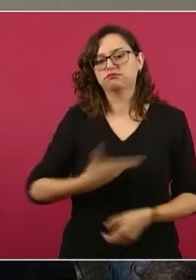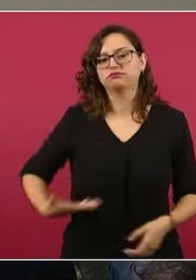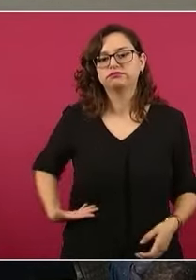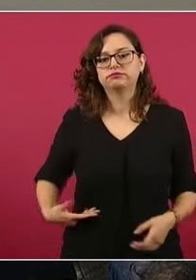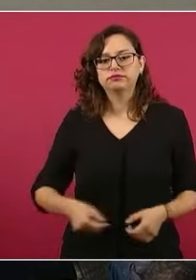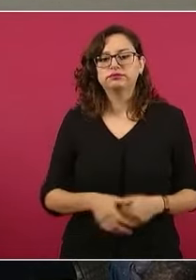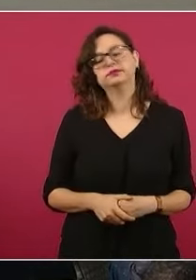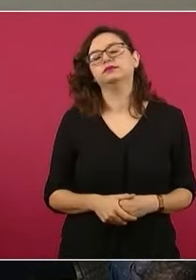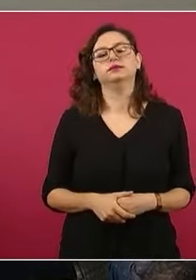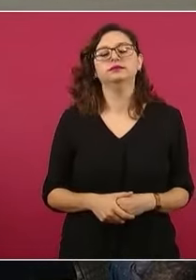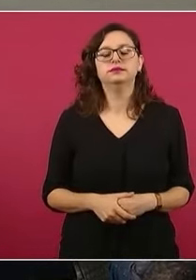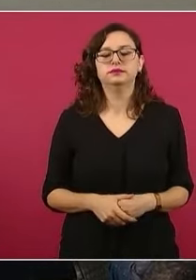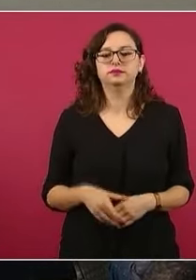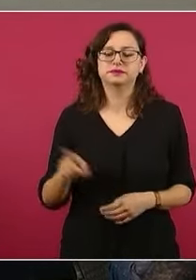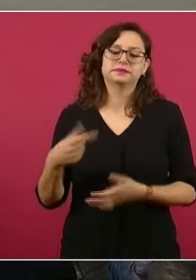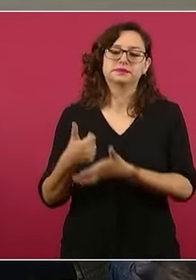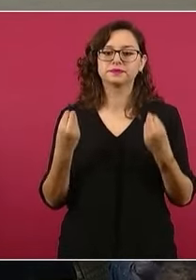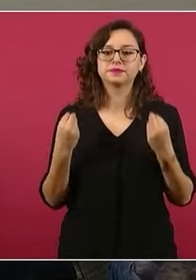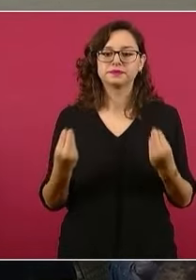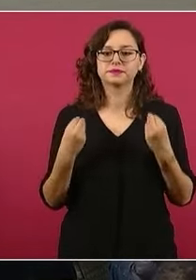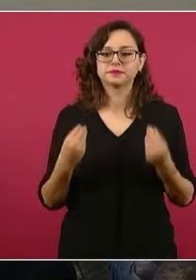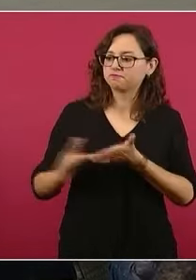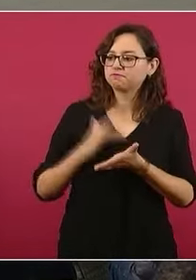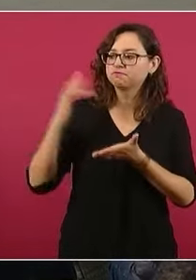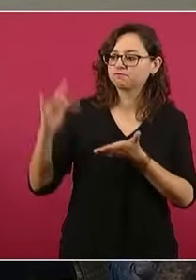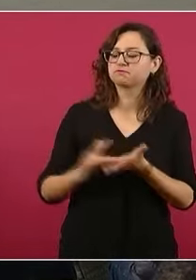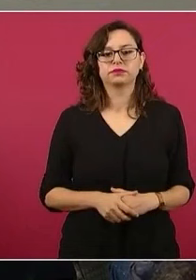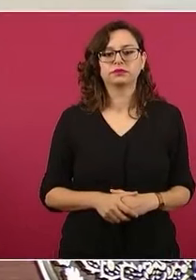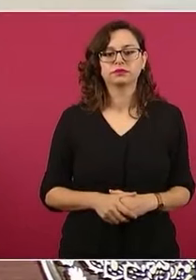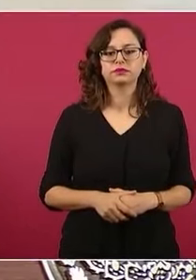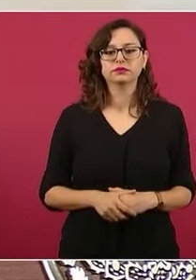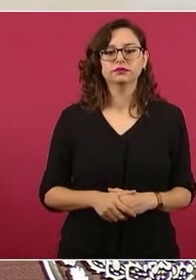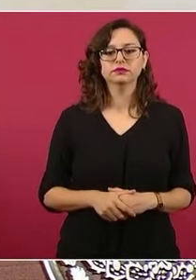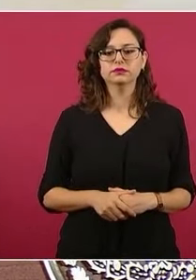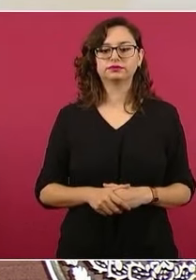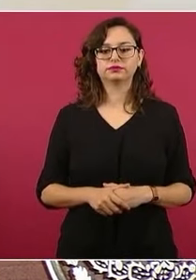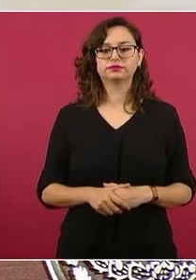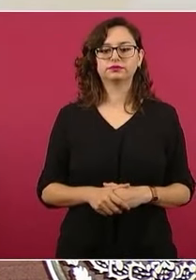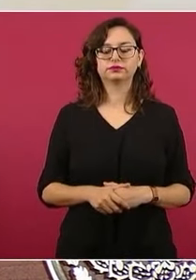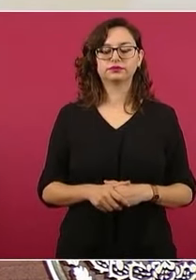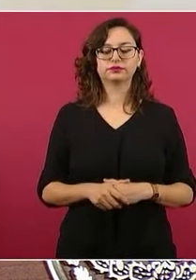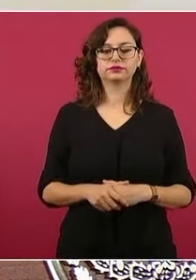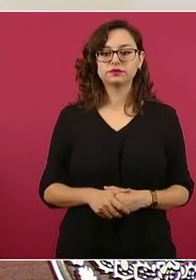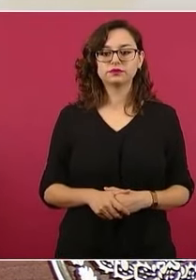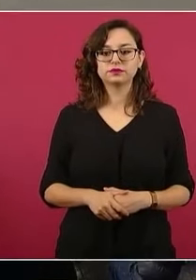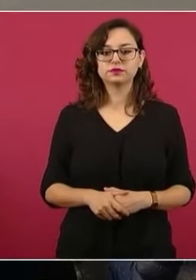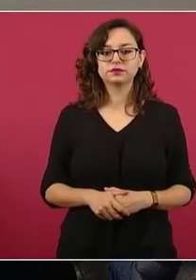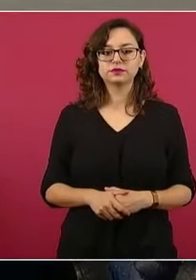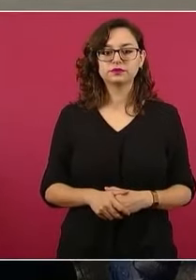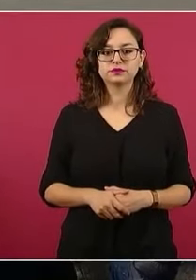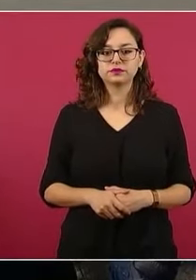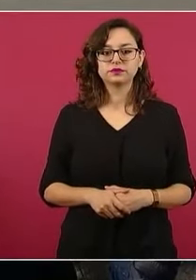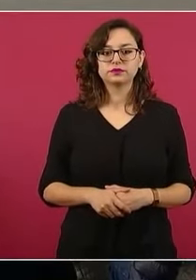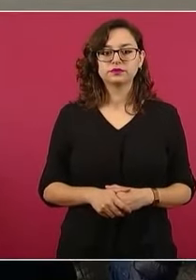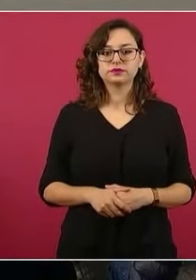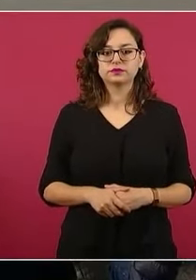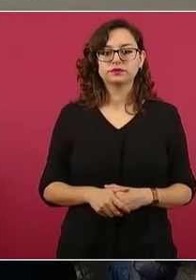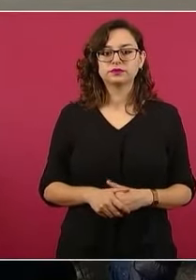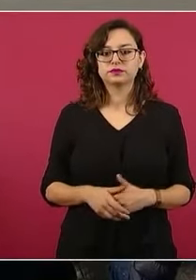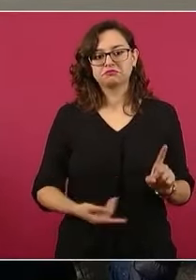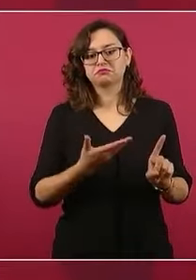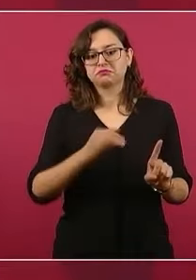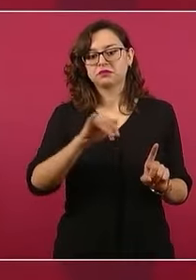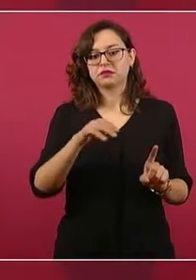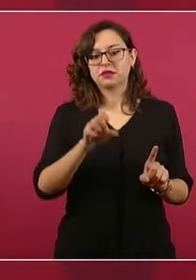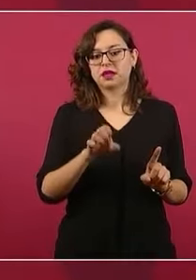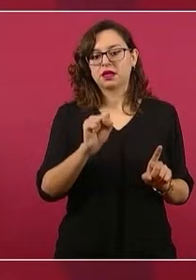social, que nos ayuda mucho, nos apoya bastante. No tiene mucho aparato como era